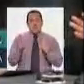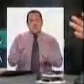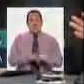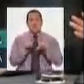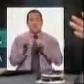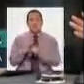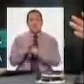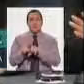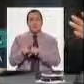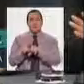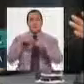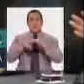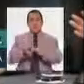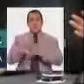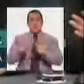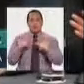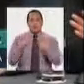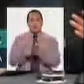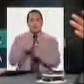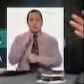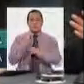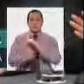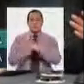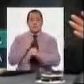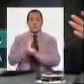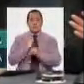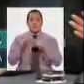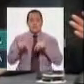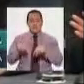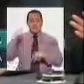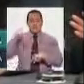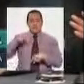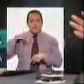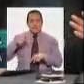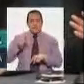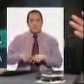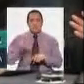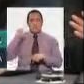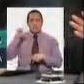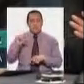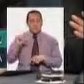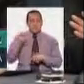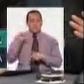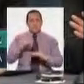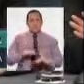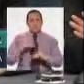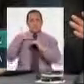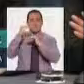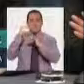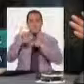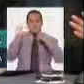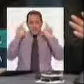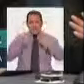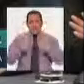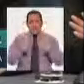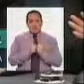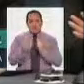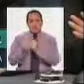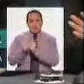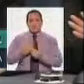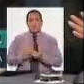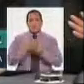también en la Corte Interamericana. Y esto requería un mínimo nivel de articulación,